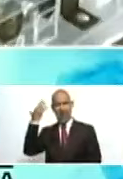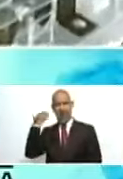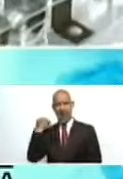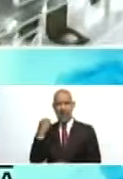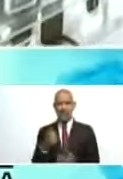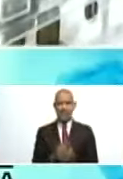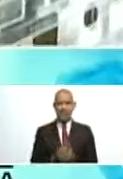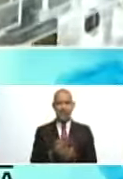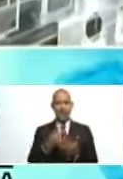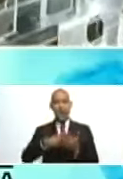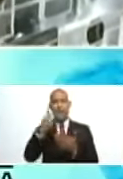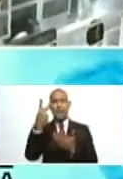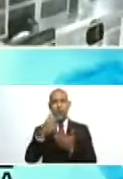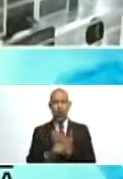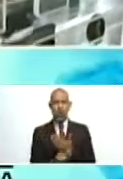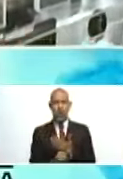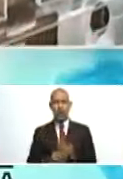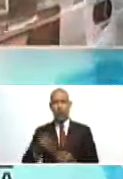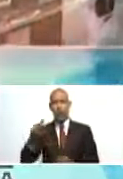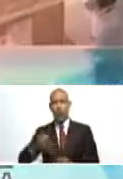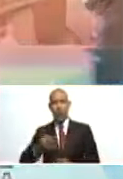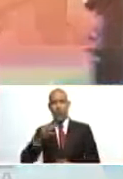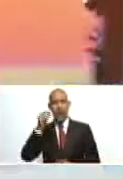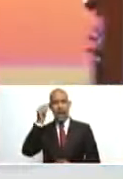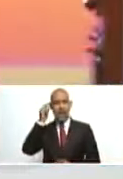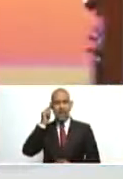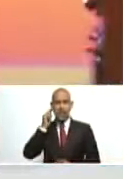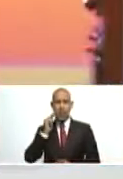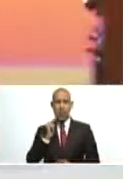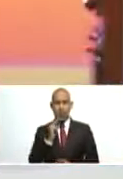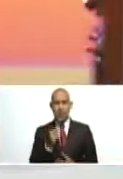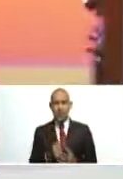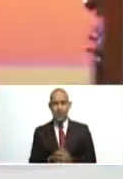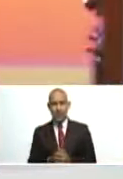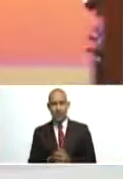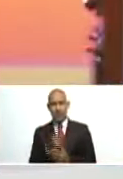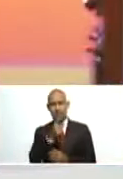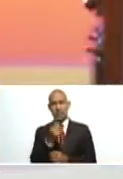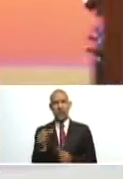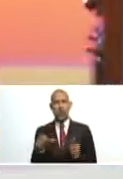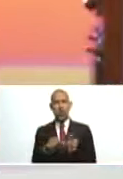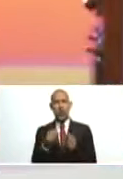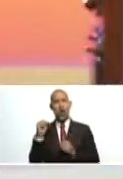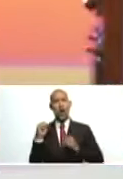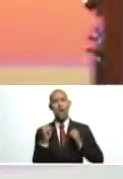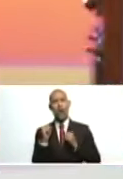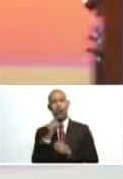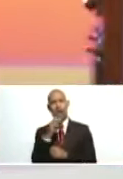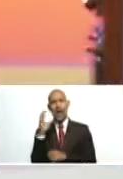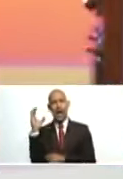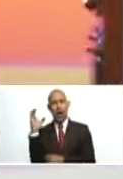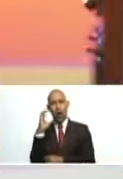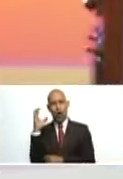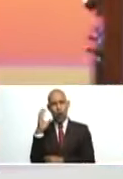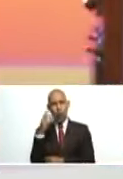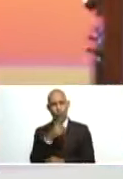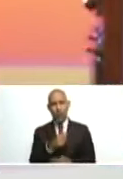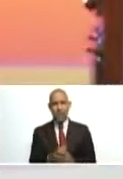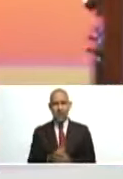traicionaban el proyecto original. Allá en Bogotá, aquí